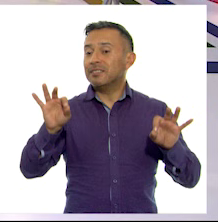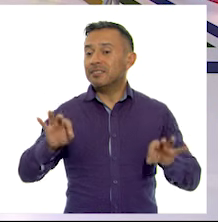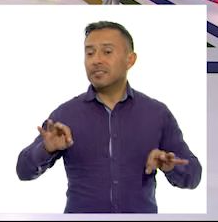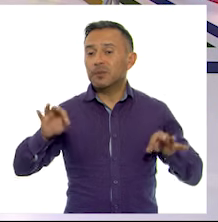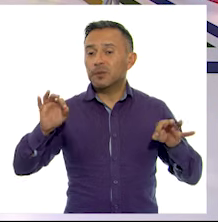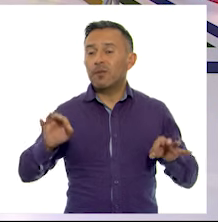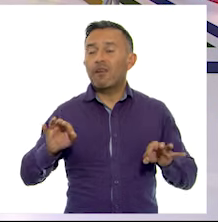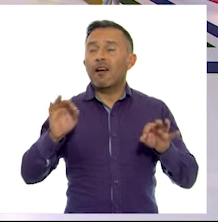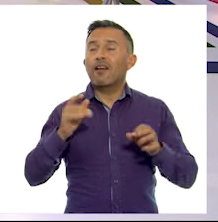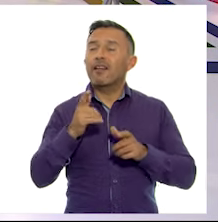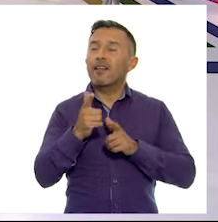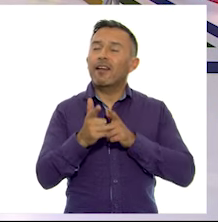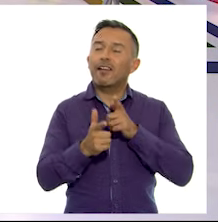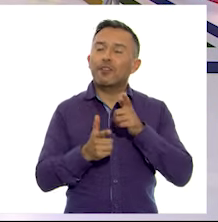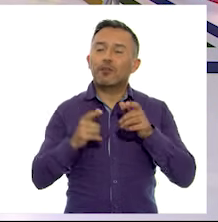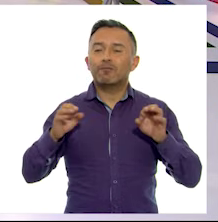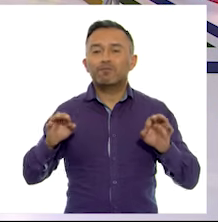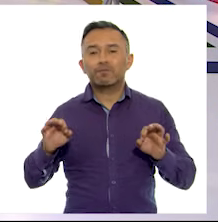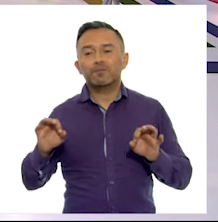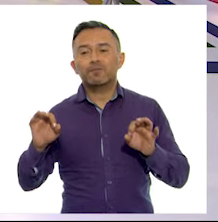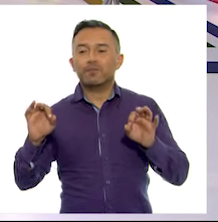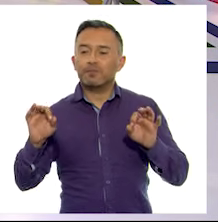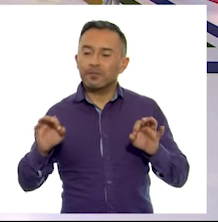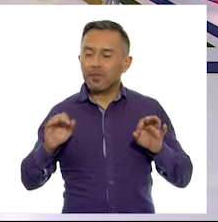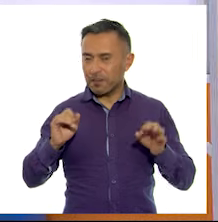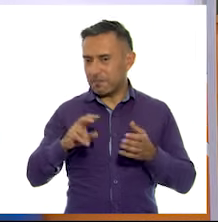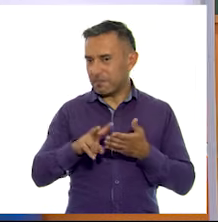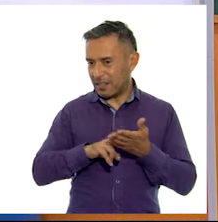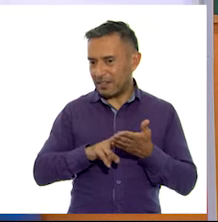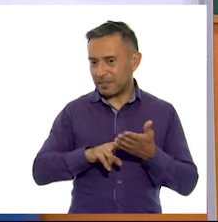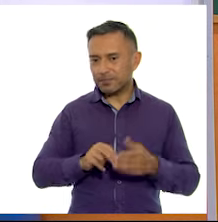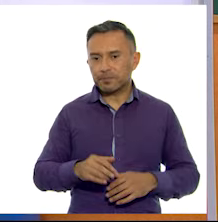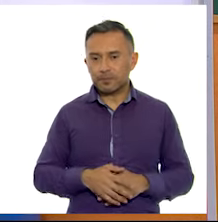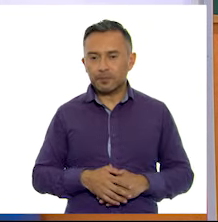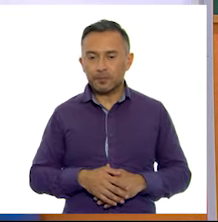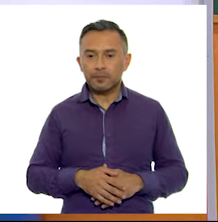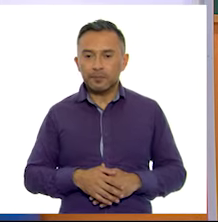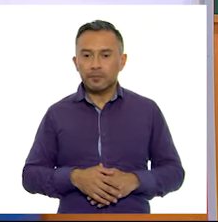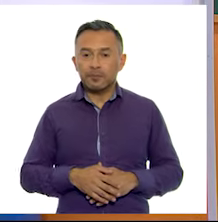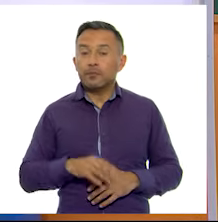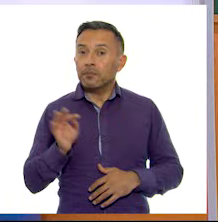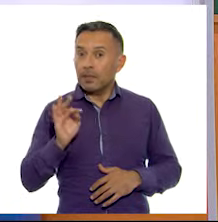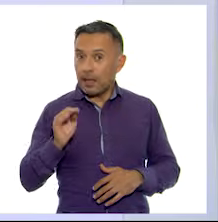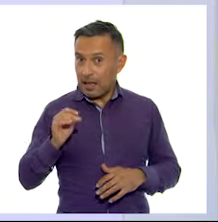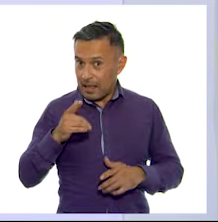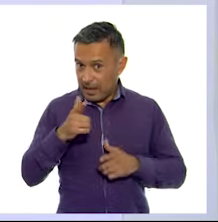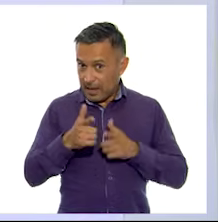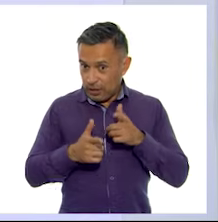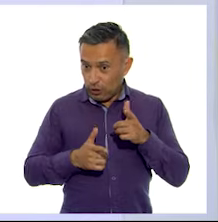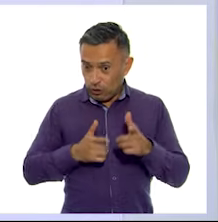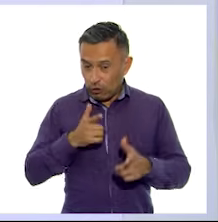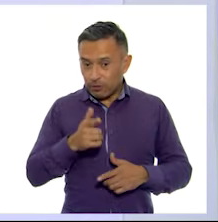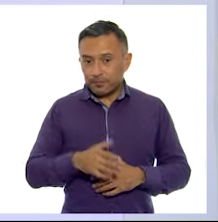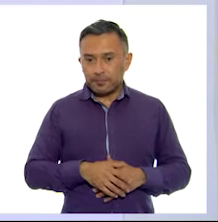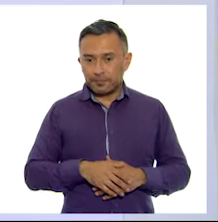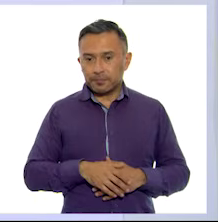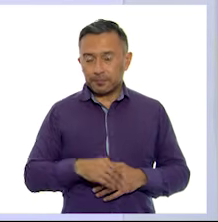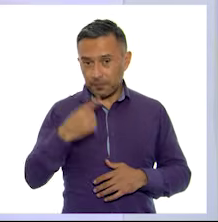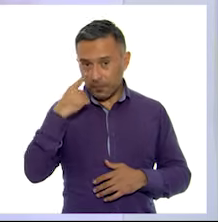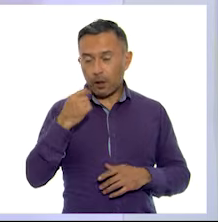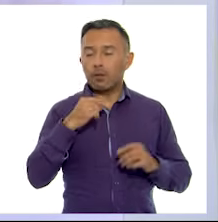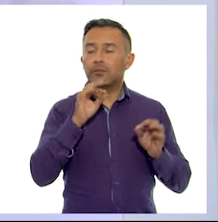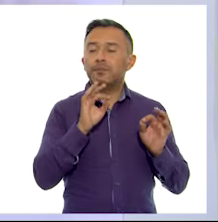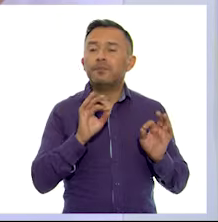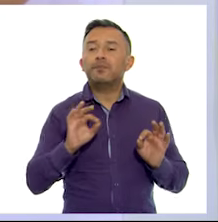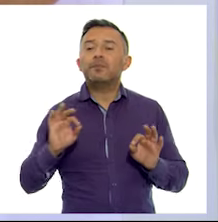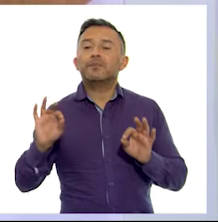ser azul. Bien, yo tomé el verde. Entonces, si va lento... Ajá. Bueno, mira,